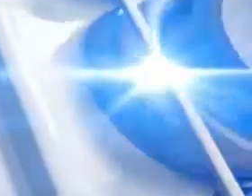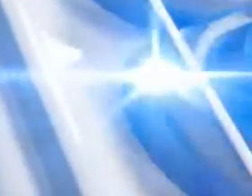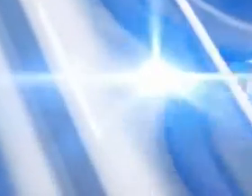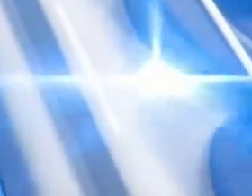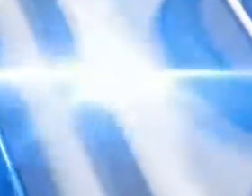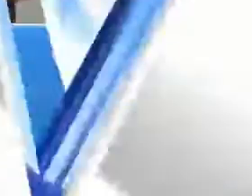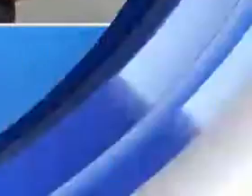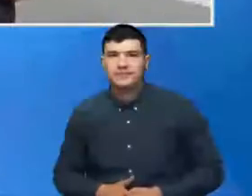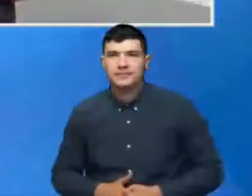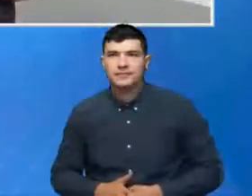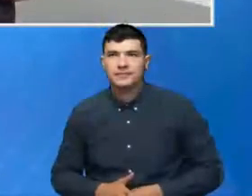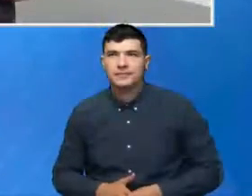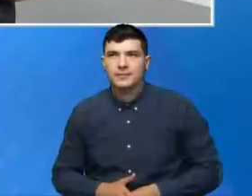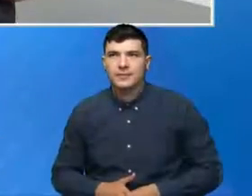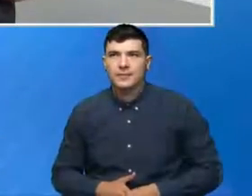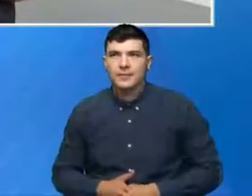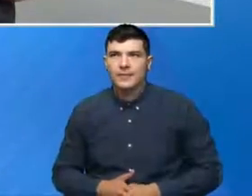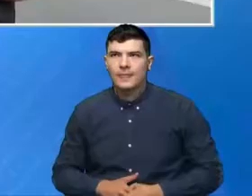la tarde.